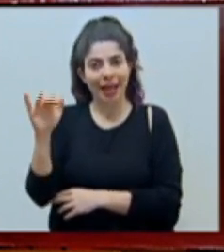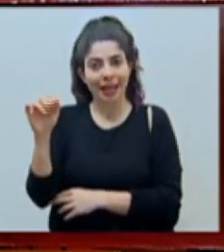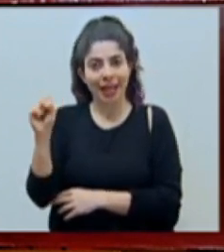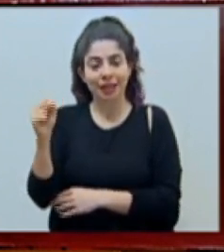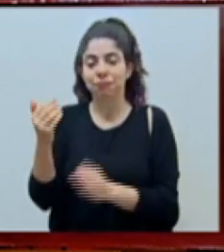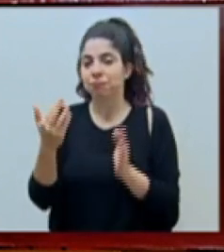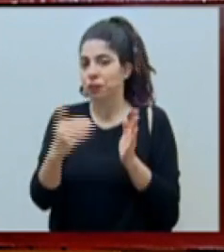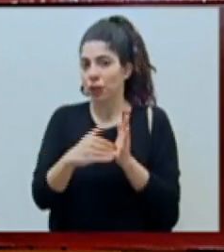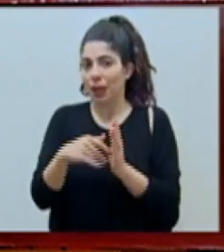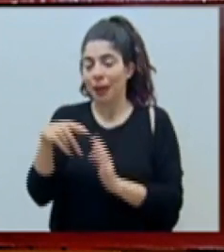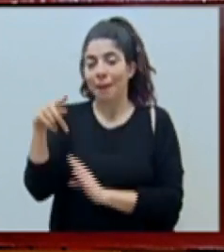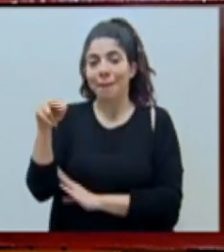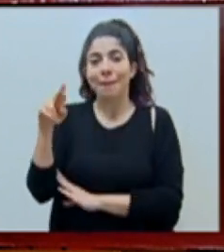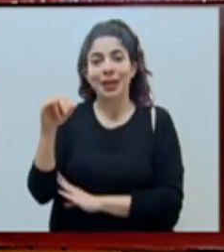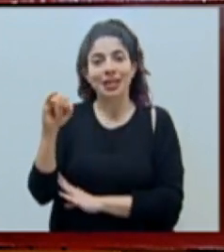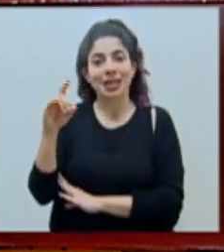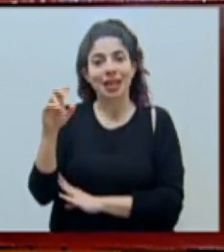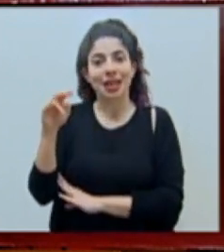presidencia.go.cr/alertas. Repetimos,